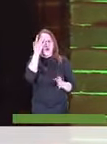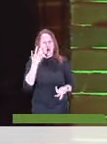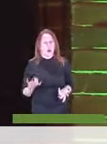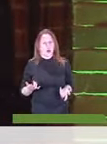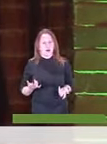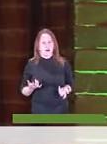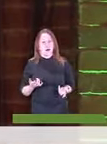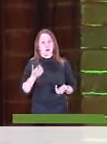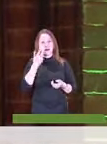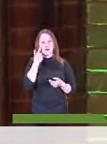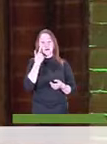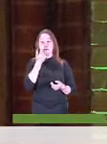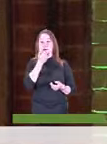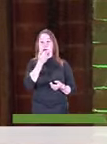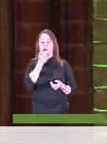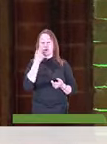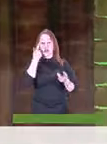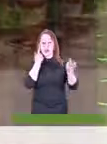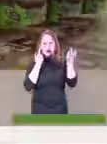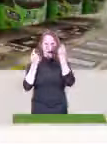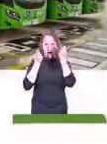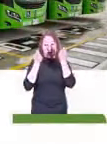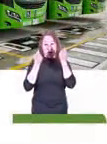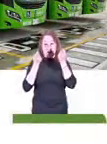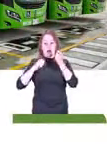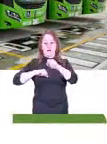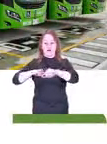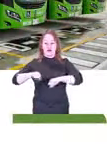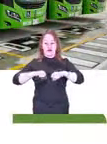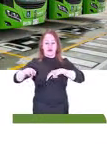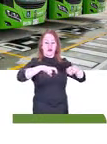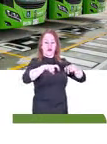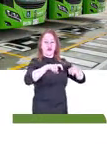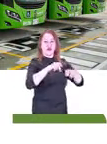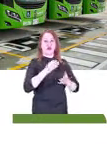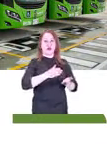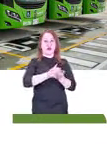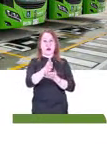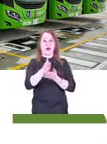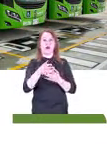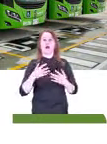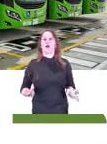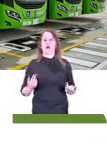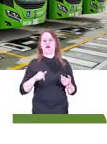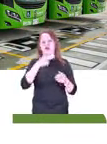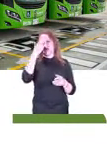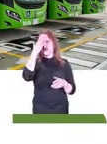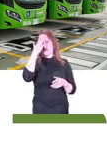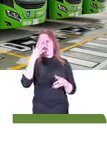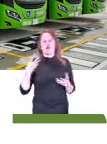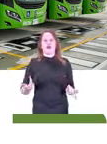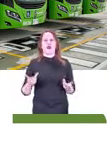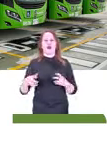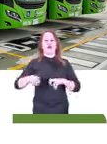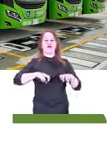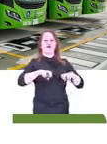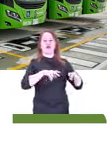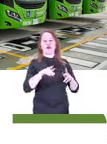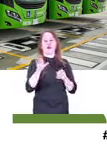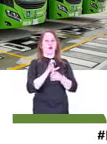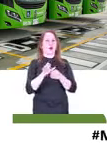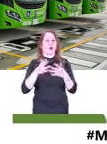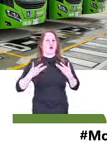que dentro de la estrategia de podernos mover de forma sostenible, pues todos sabemos que los únicos modos de para movernos en cualquier ciudad, no